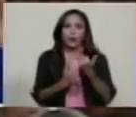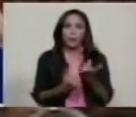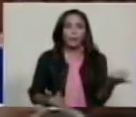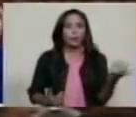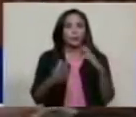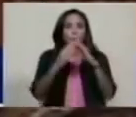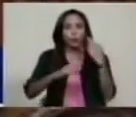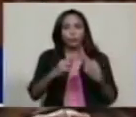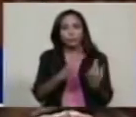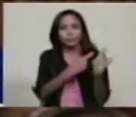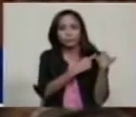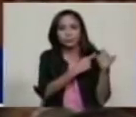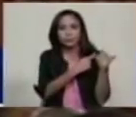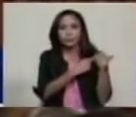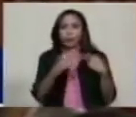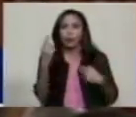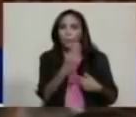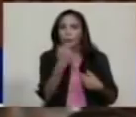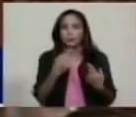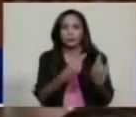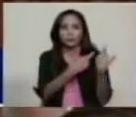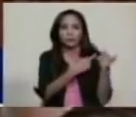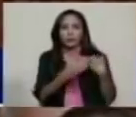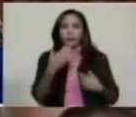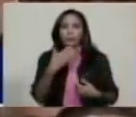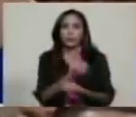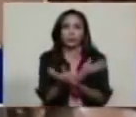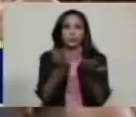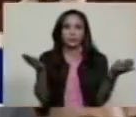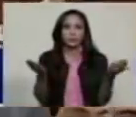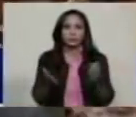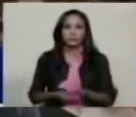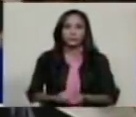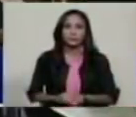honraremos el compromiso que nos ha puesto en nuestras manos. Muchísimas gracias.